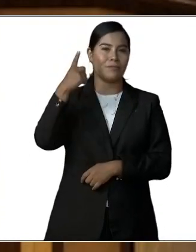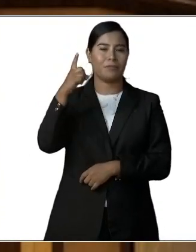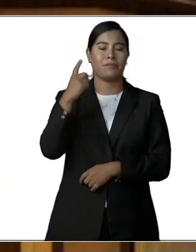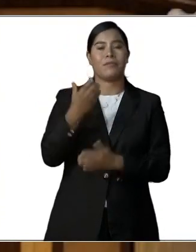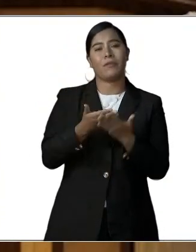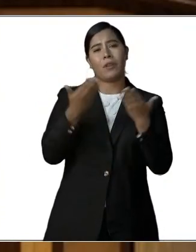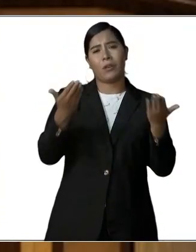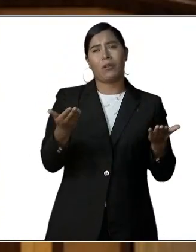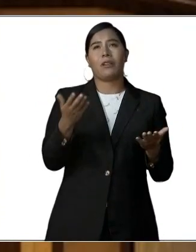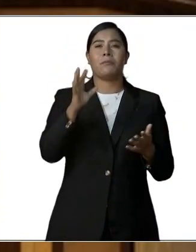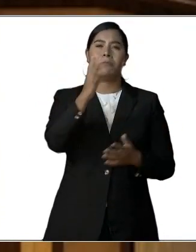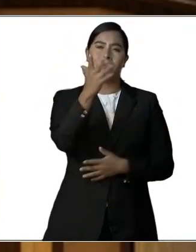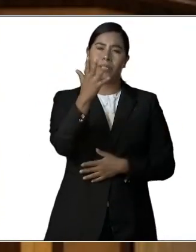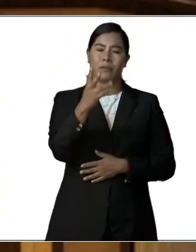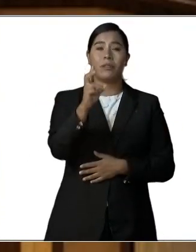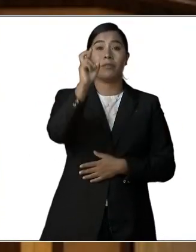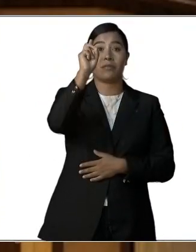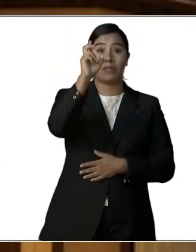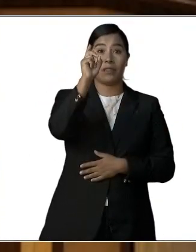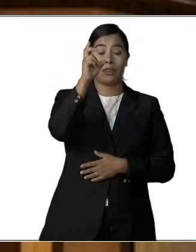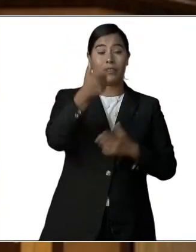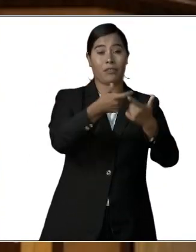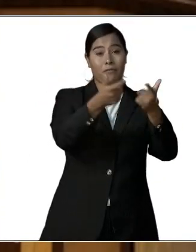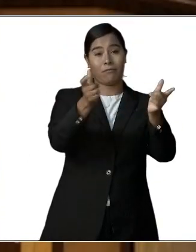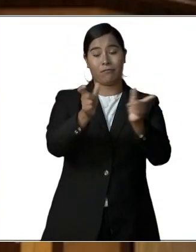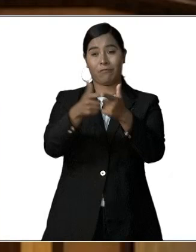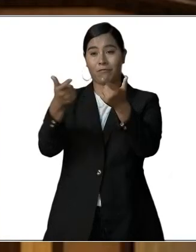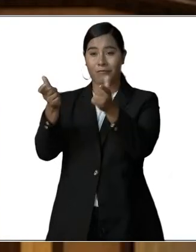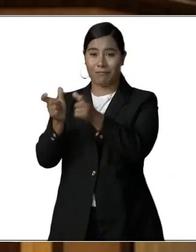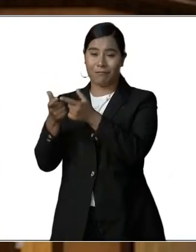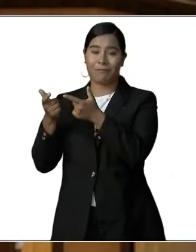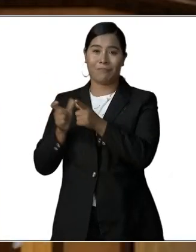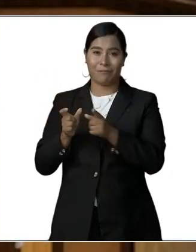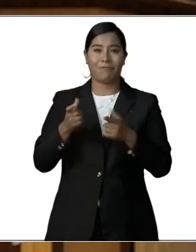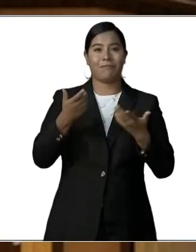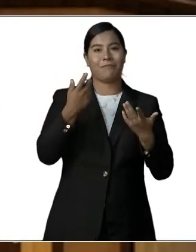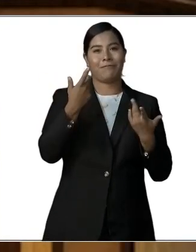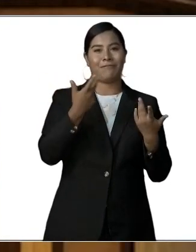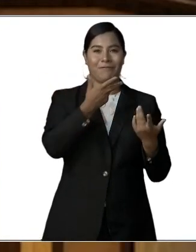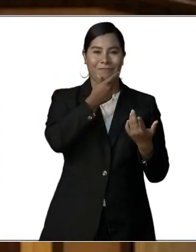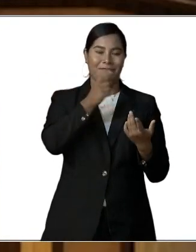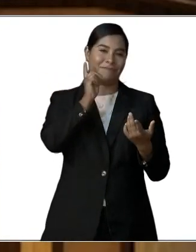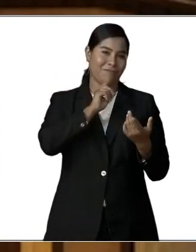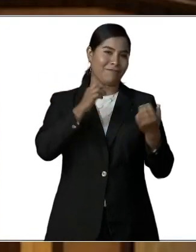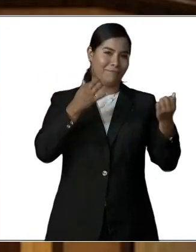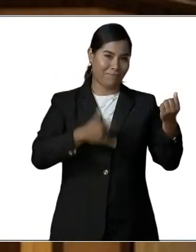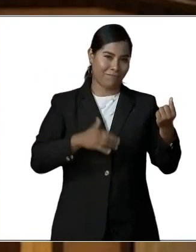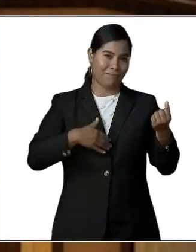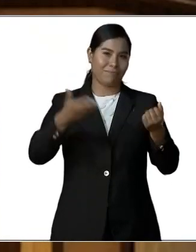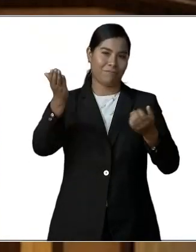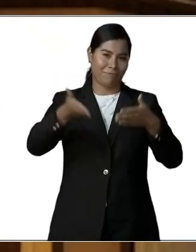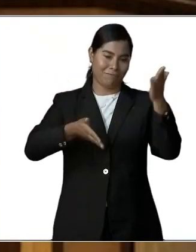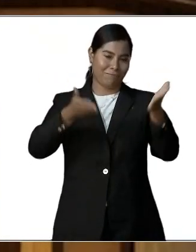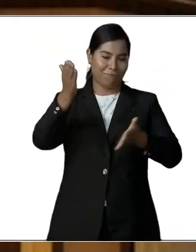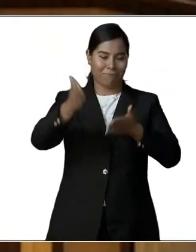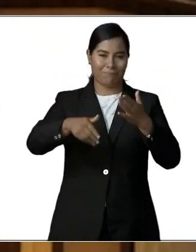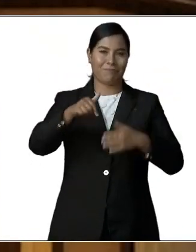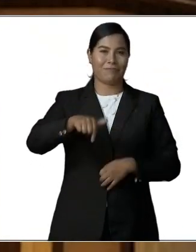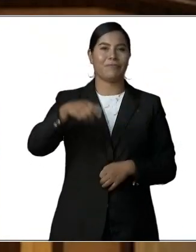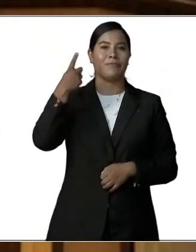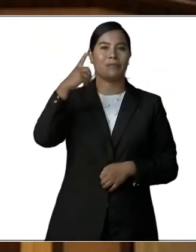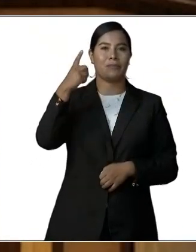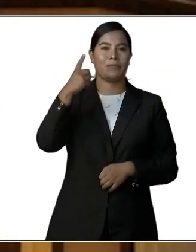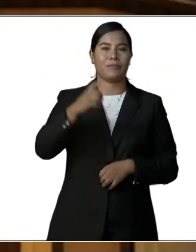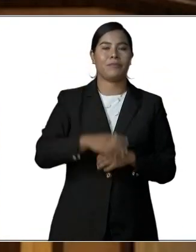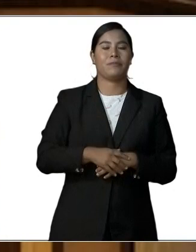30 rondallas. Decíamos, no sí. Es fácil, cada rondalla de 20 integrantes es lo que marca la convocatoria. Bueno, 19 son los que pueden subir escenario. 19